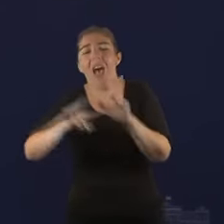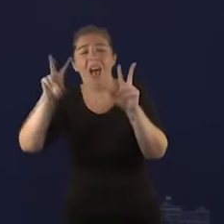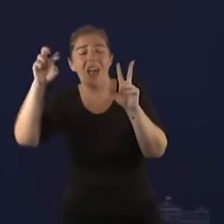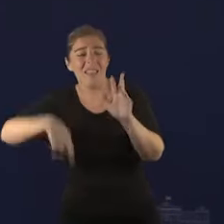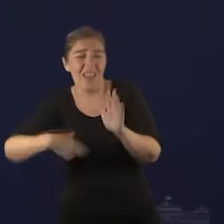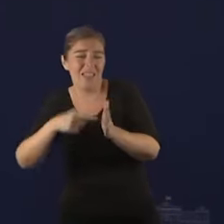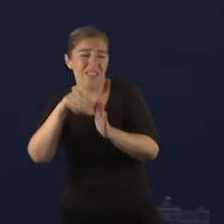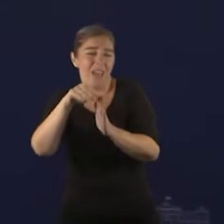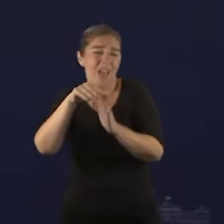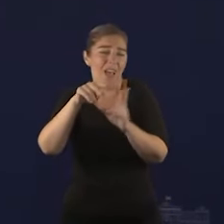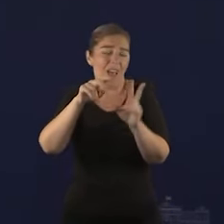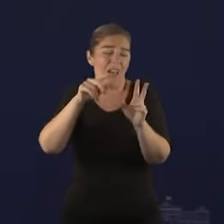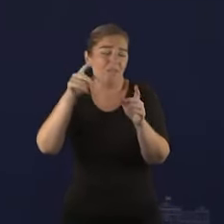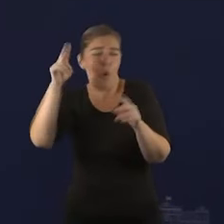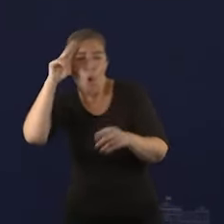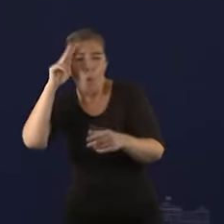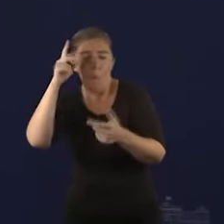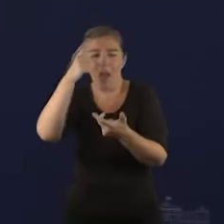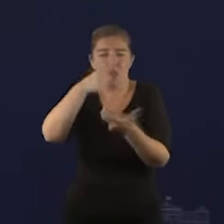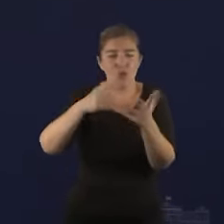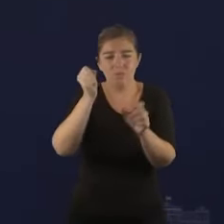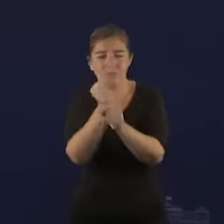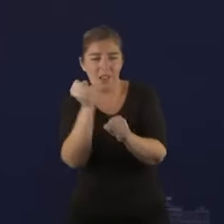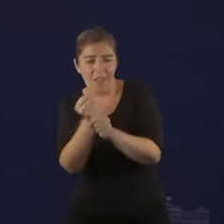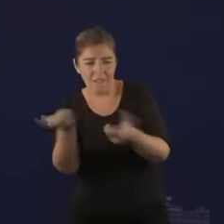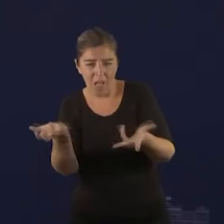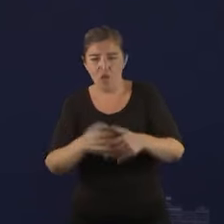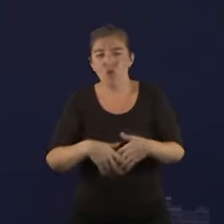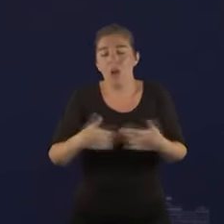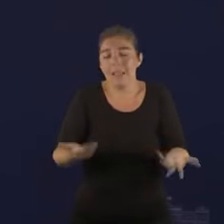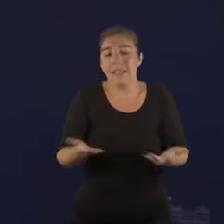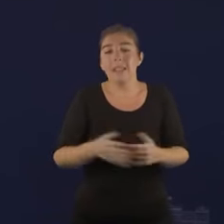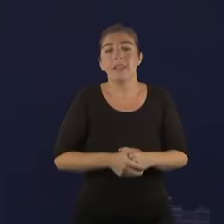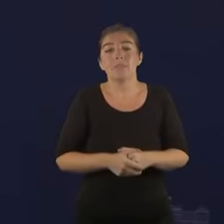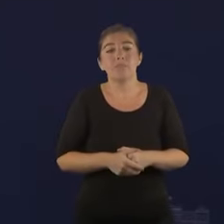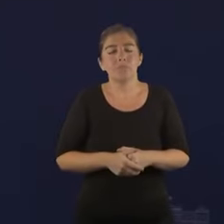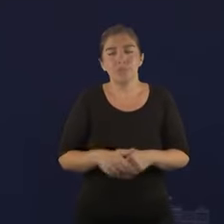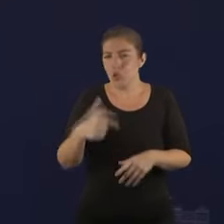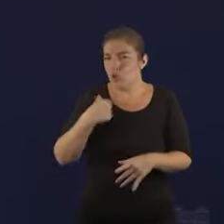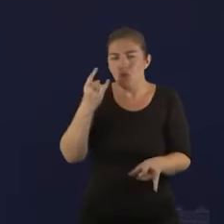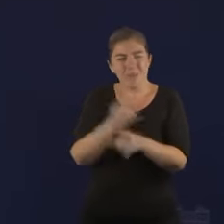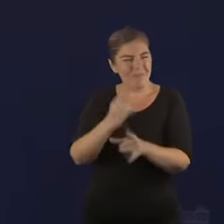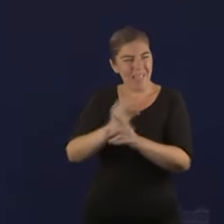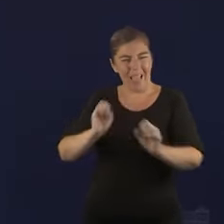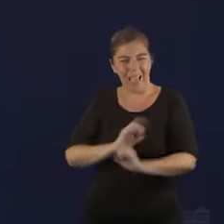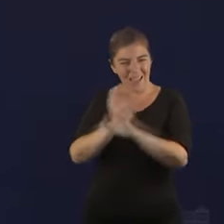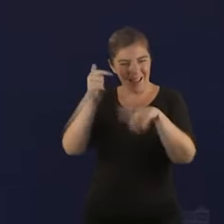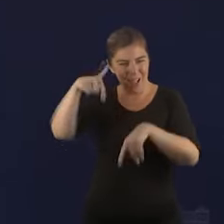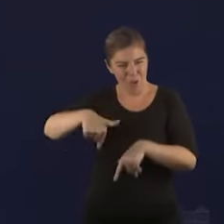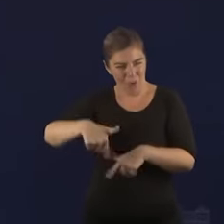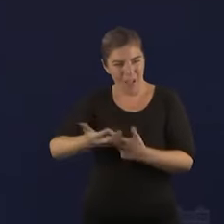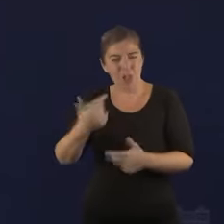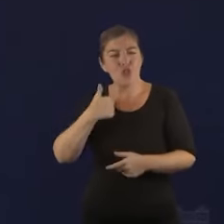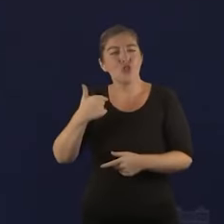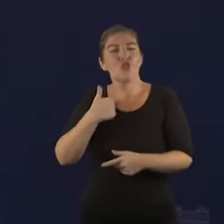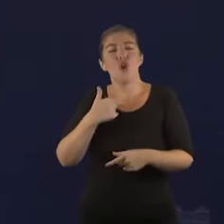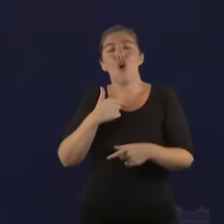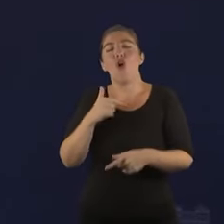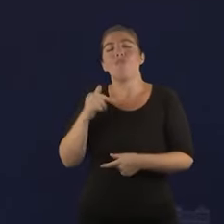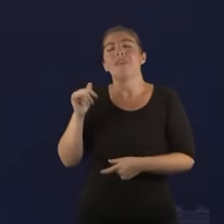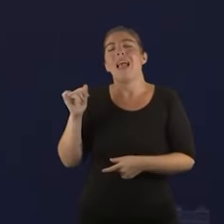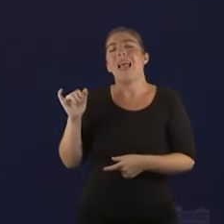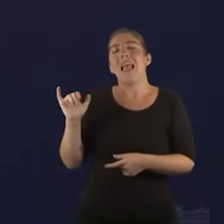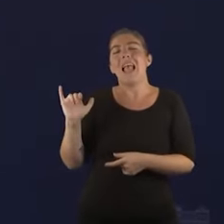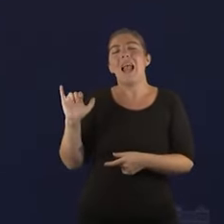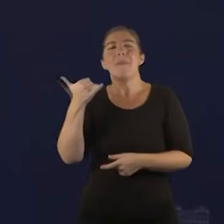exclusivamente de trabajo así que y las veces que la he yo siempre Lo aclaro acá yo soy el mejor